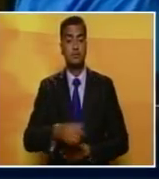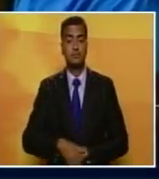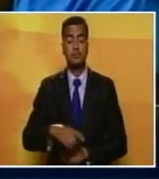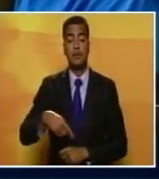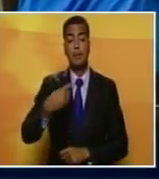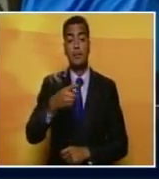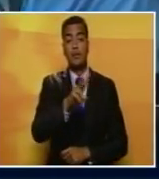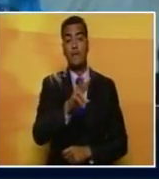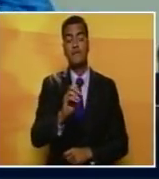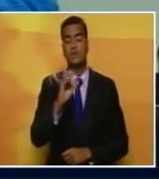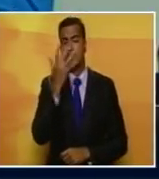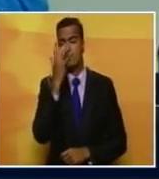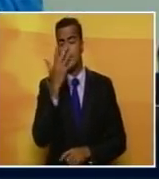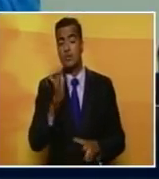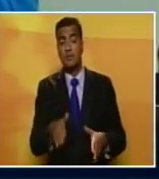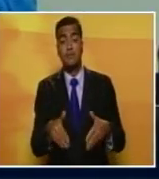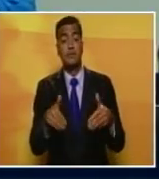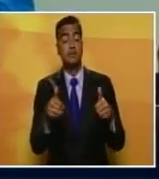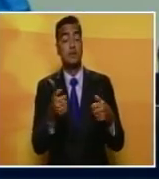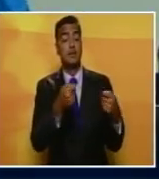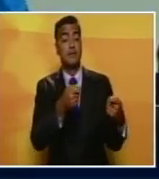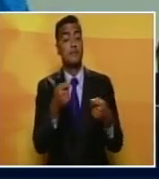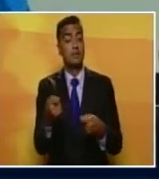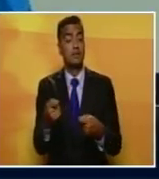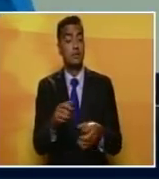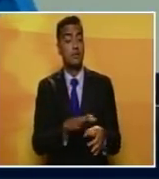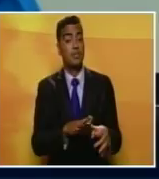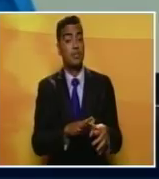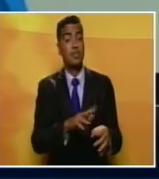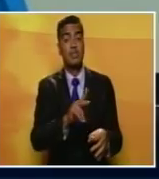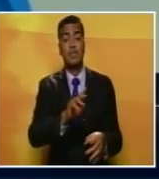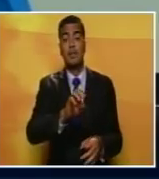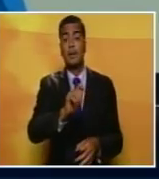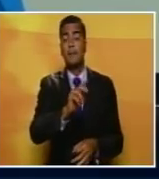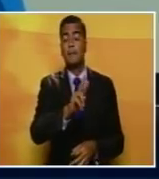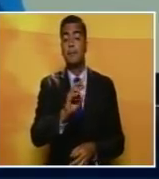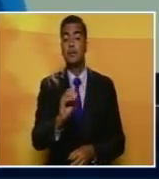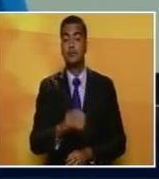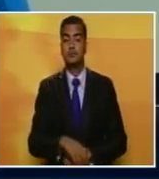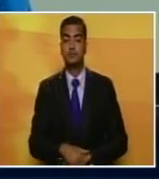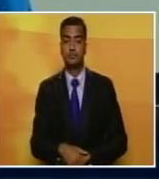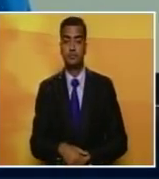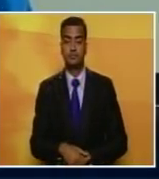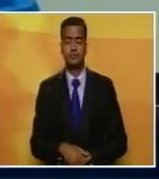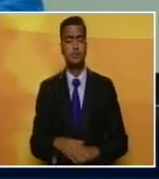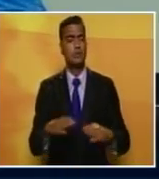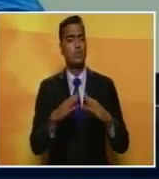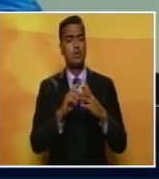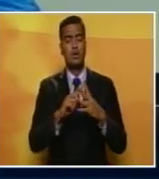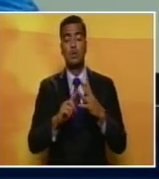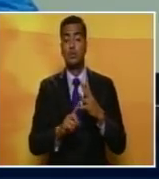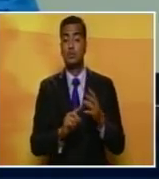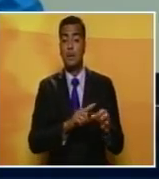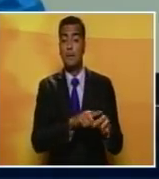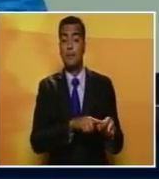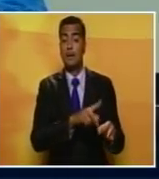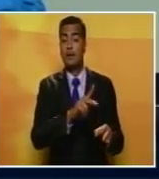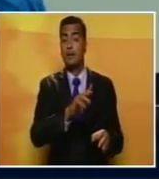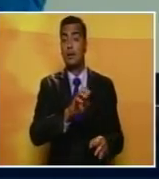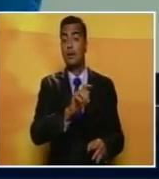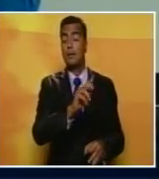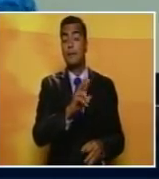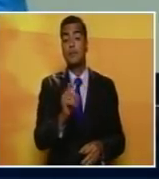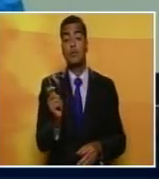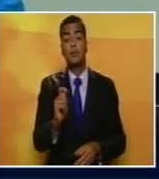tenía a detalle allí una lista de acciones contra Venezuela para hacernos daño